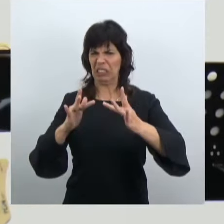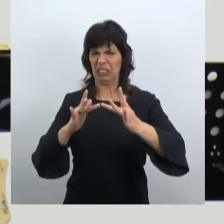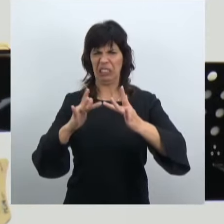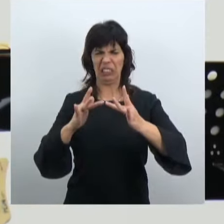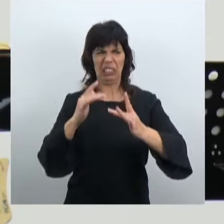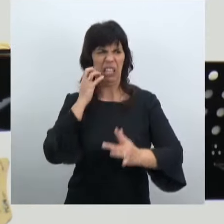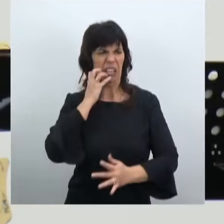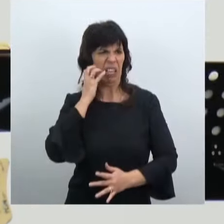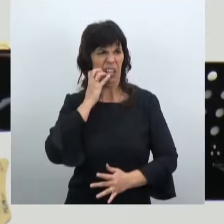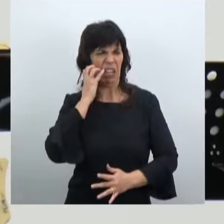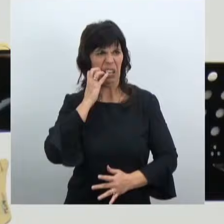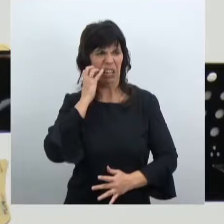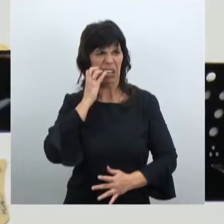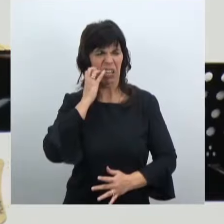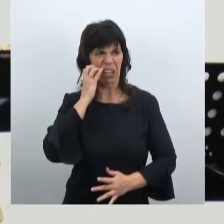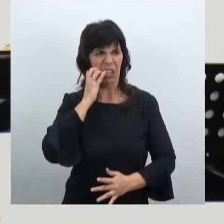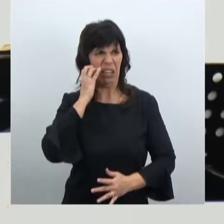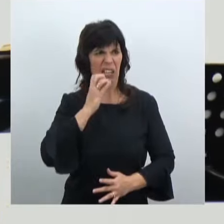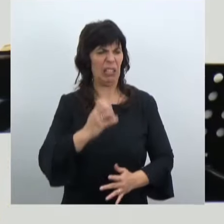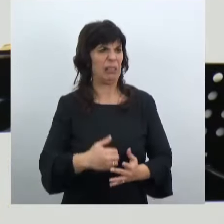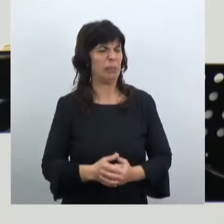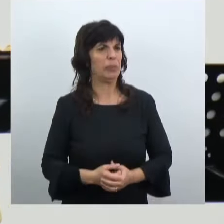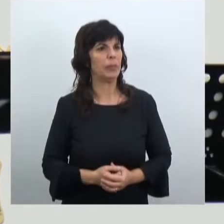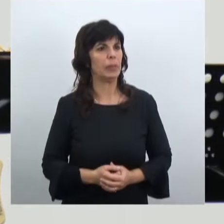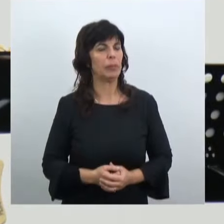los norteamericanos. Cuando pasas de México, pasas